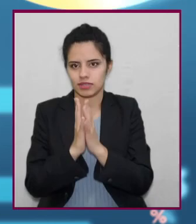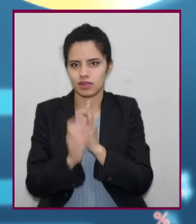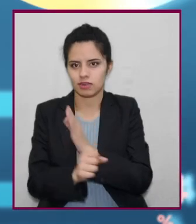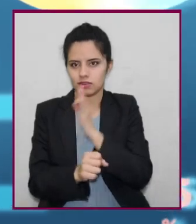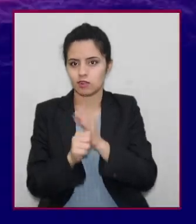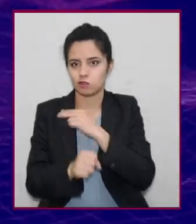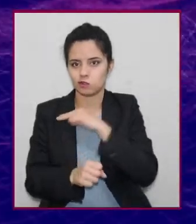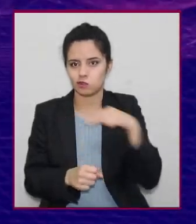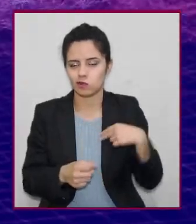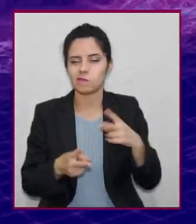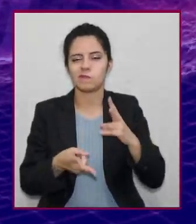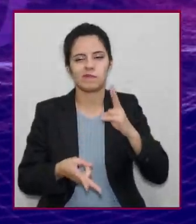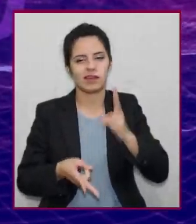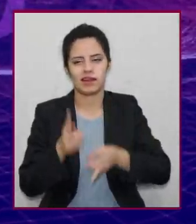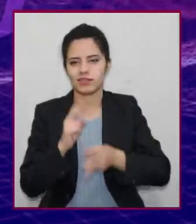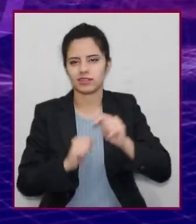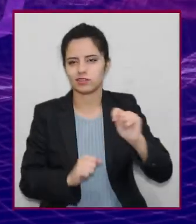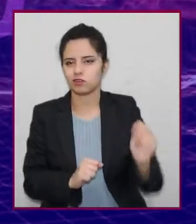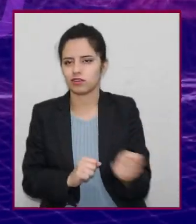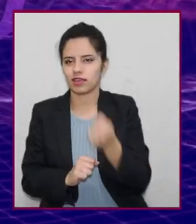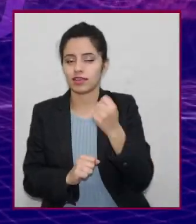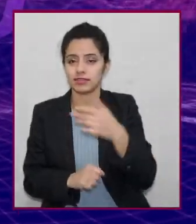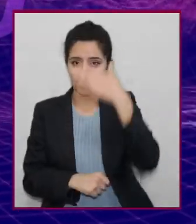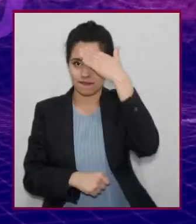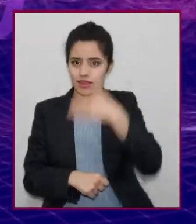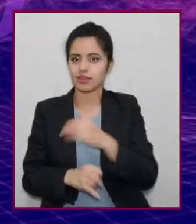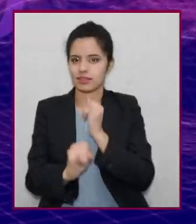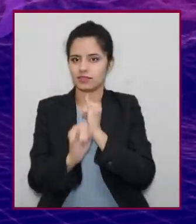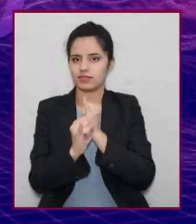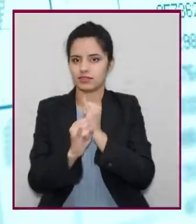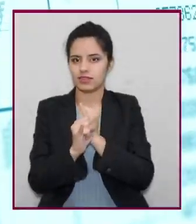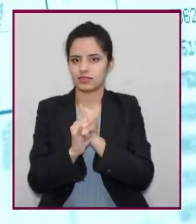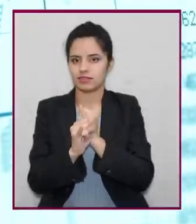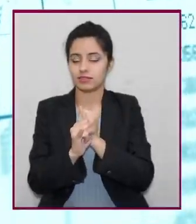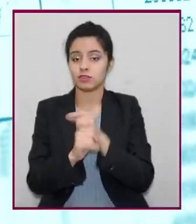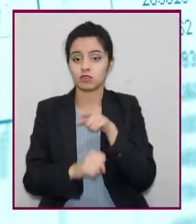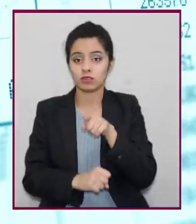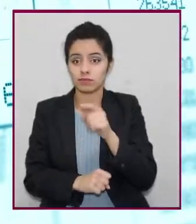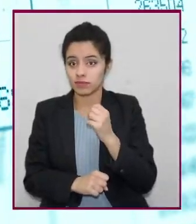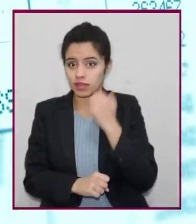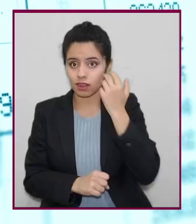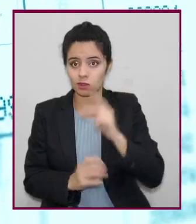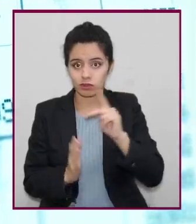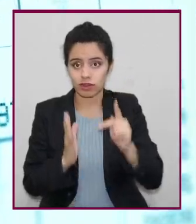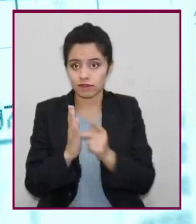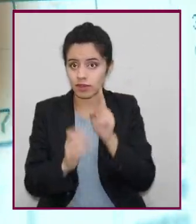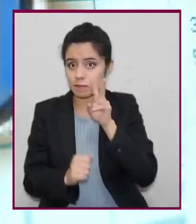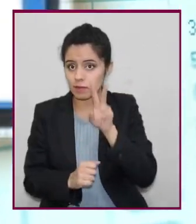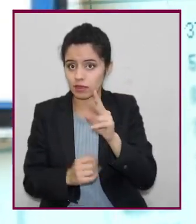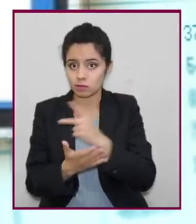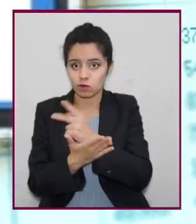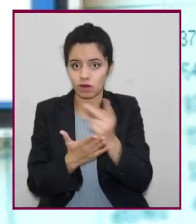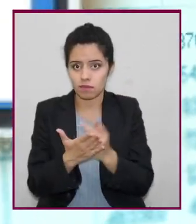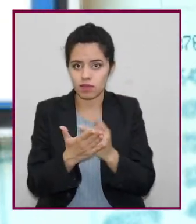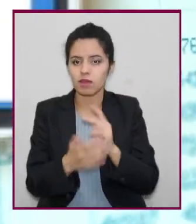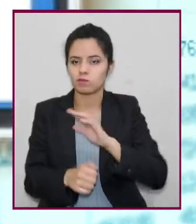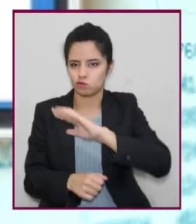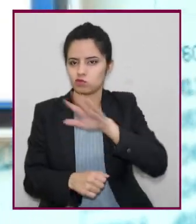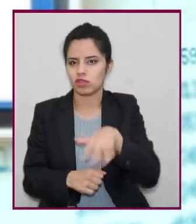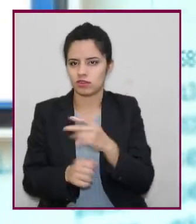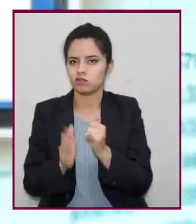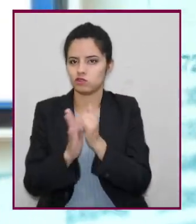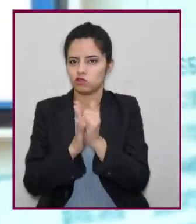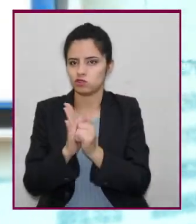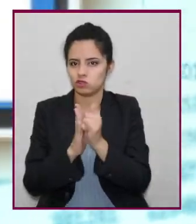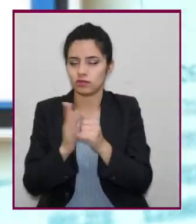nosotros en este tecno cotorreo de saberes digitales. Y si quieren volver a ver los programas, búsquenos en